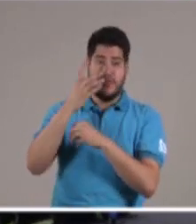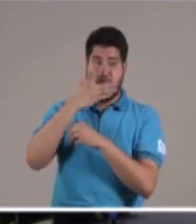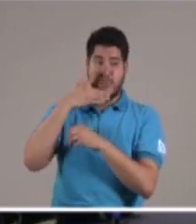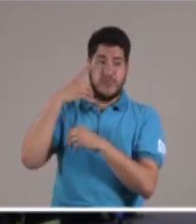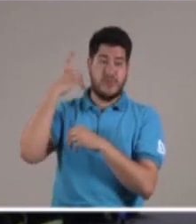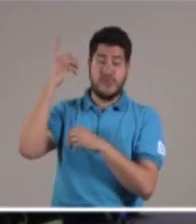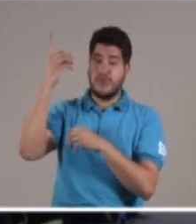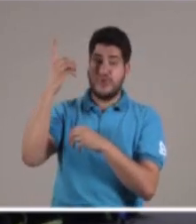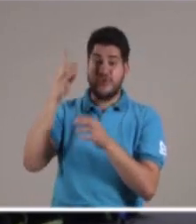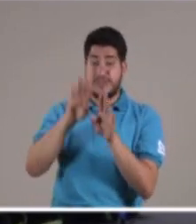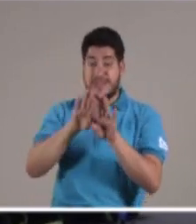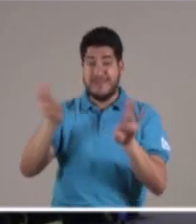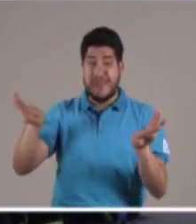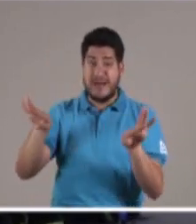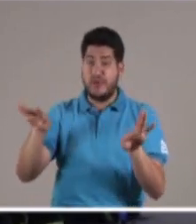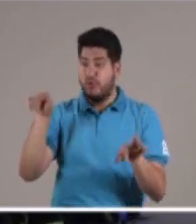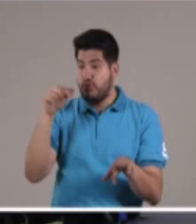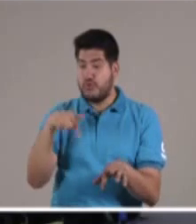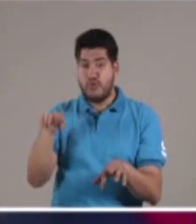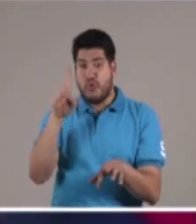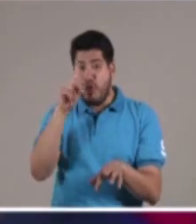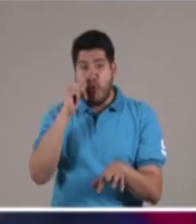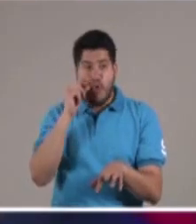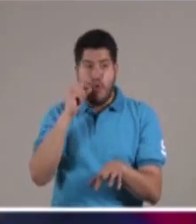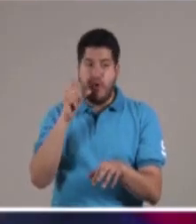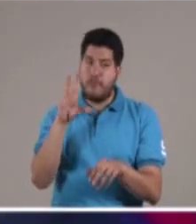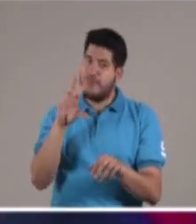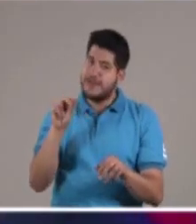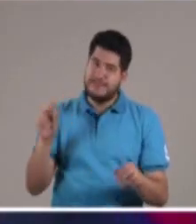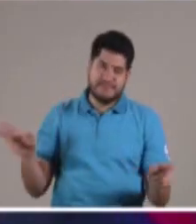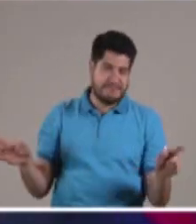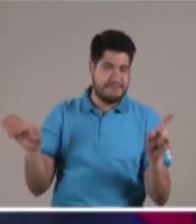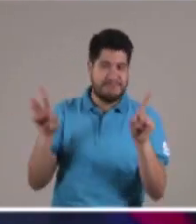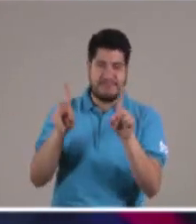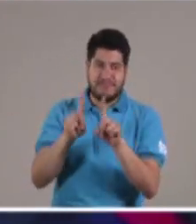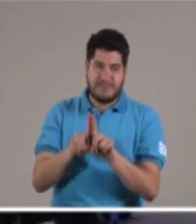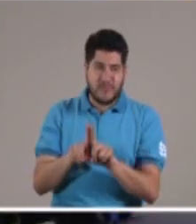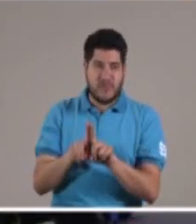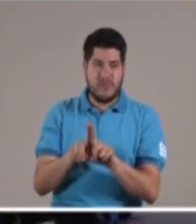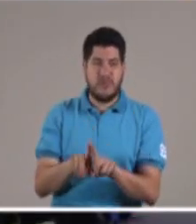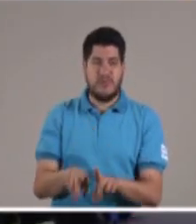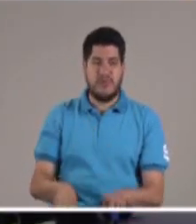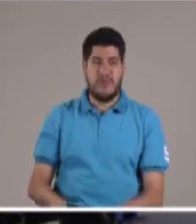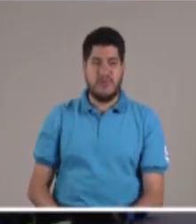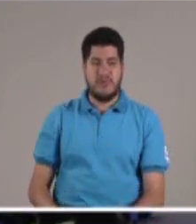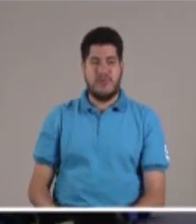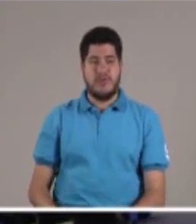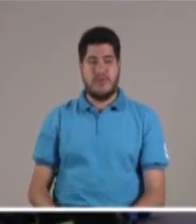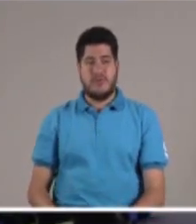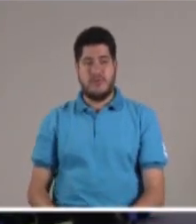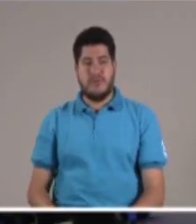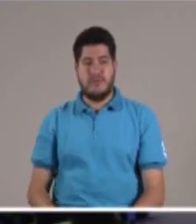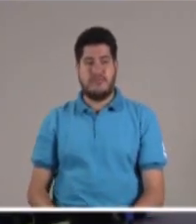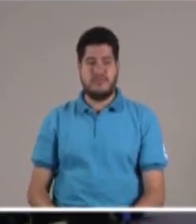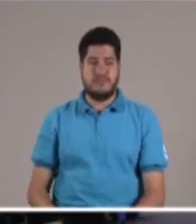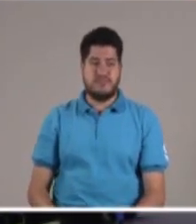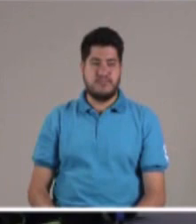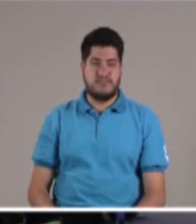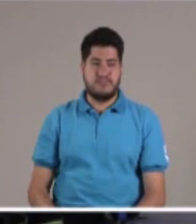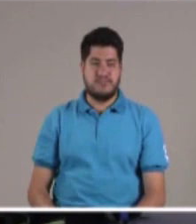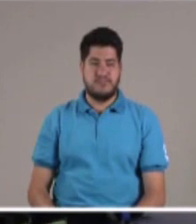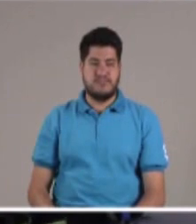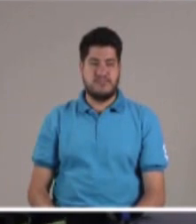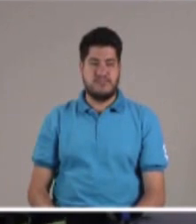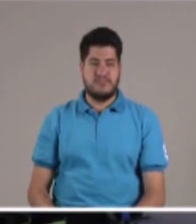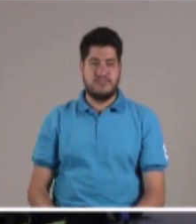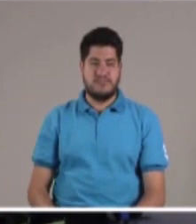fue la luz de las tinieblas Por qué Vas a estar juntando Hola Luz con las tinieblas aparte es una cosa aparte es otra parte es